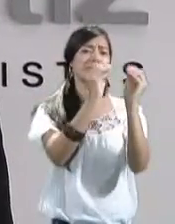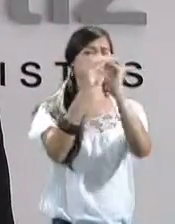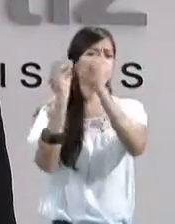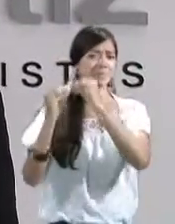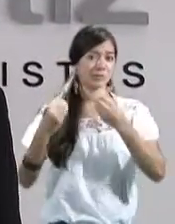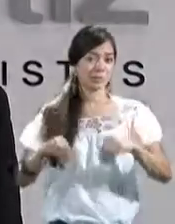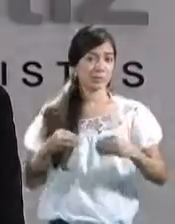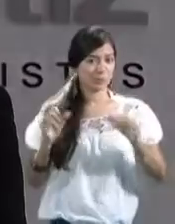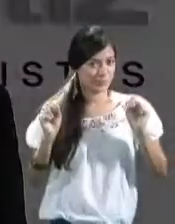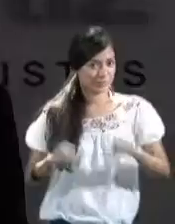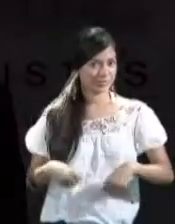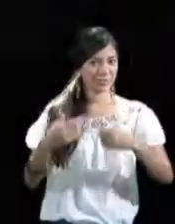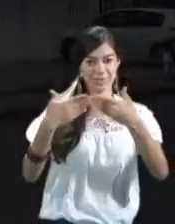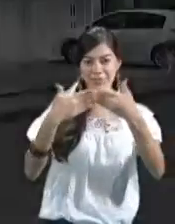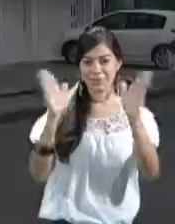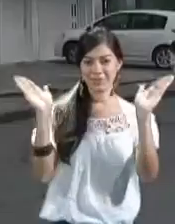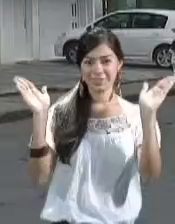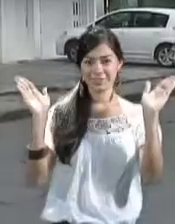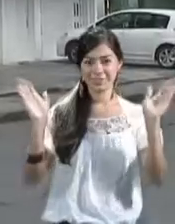salud aquí en Tuluá.